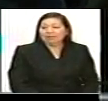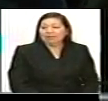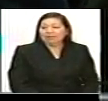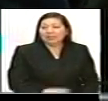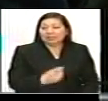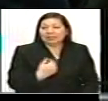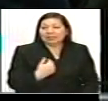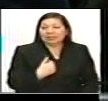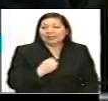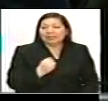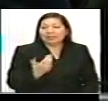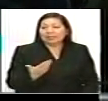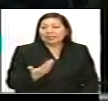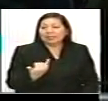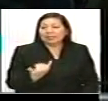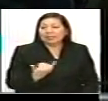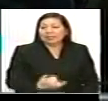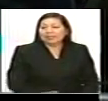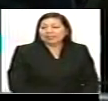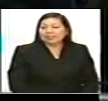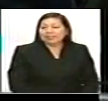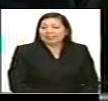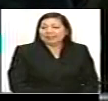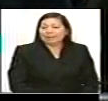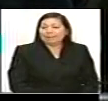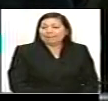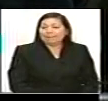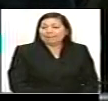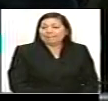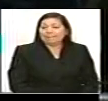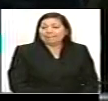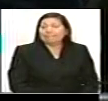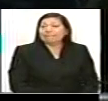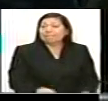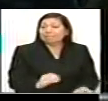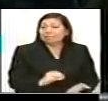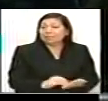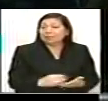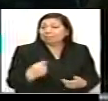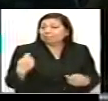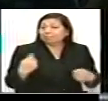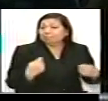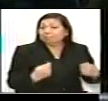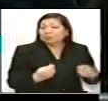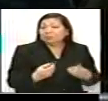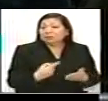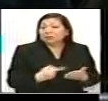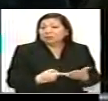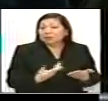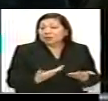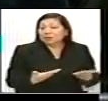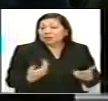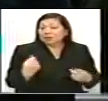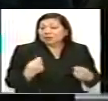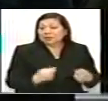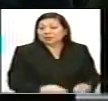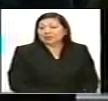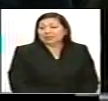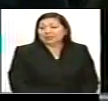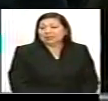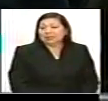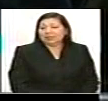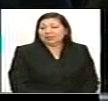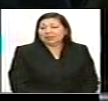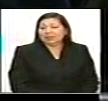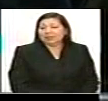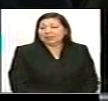tiene que atender eso, ¿no? Entonces, y además de la inversión, porque una cosa es la inversión, un